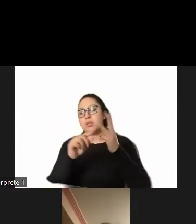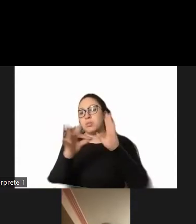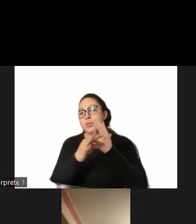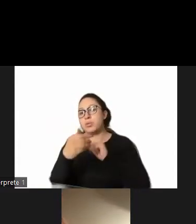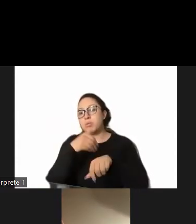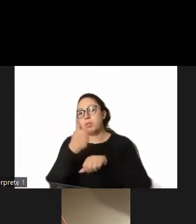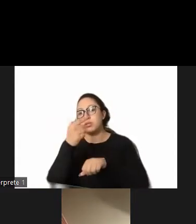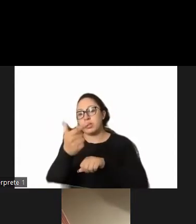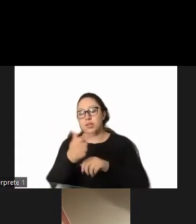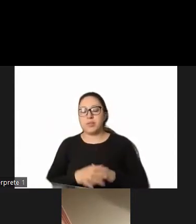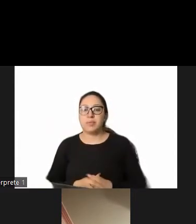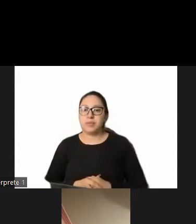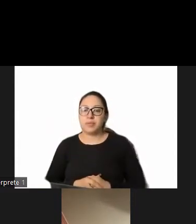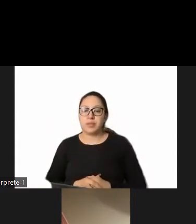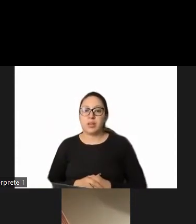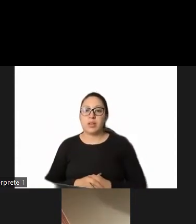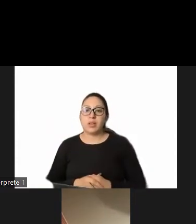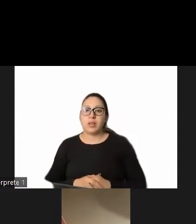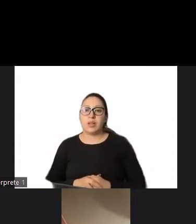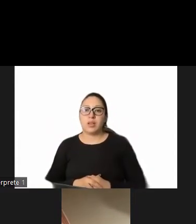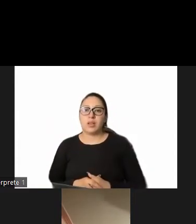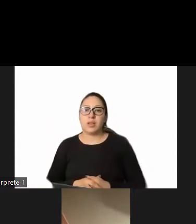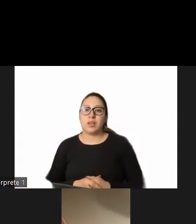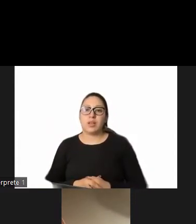día. Quienes estén por